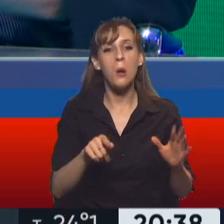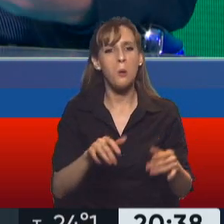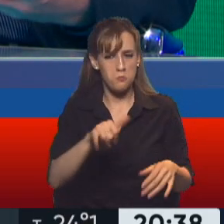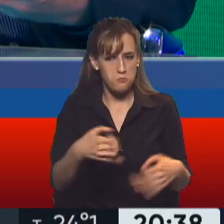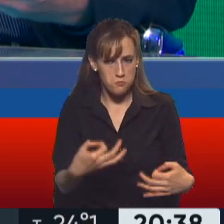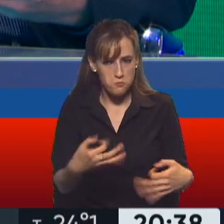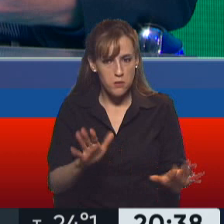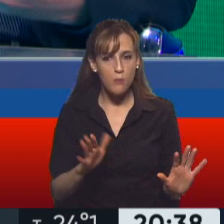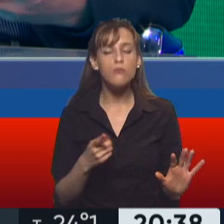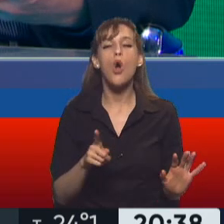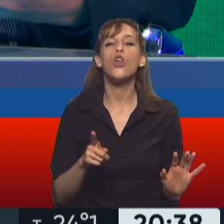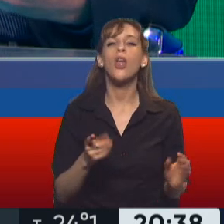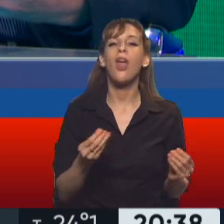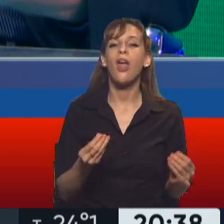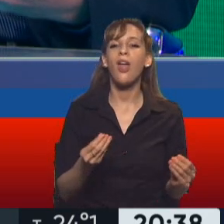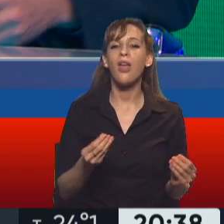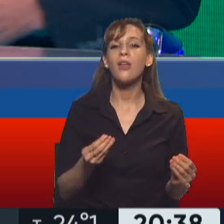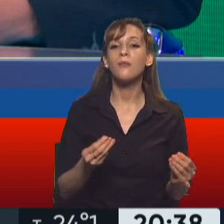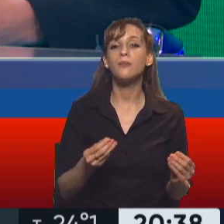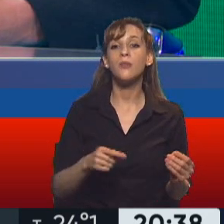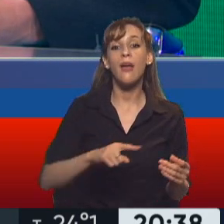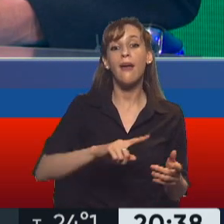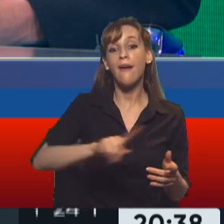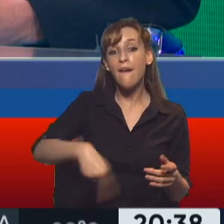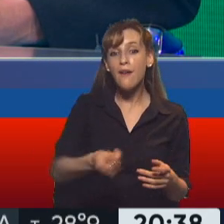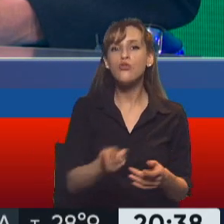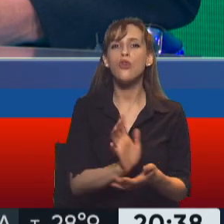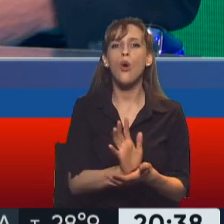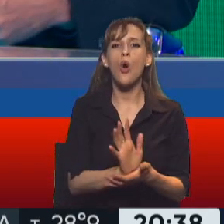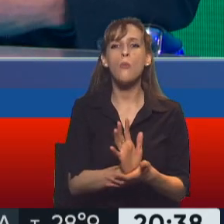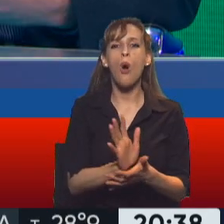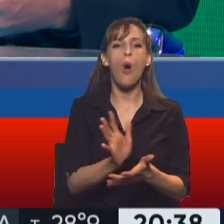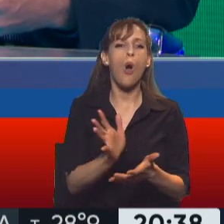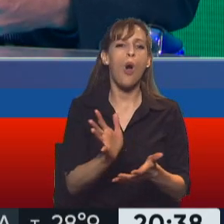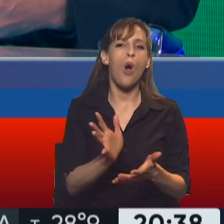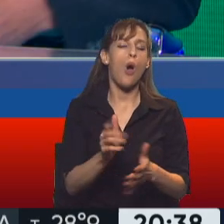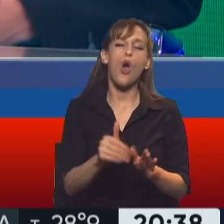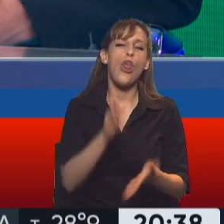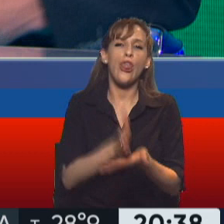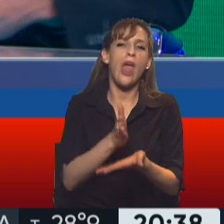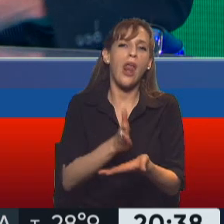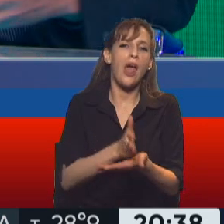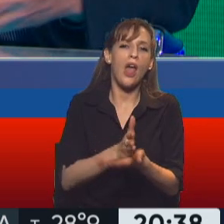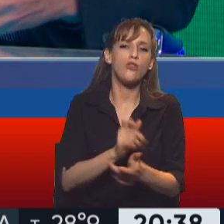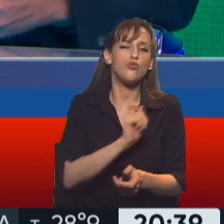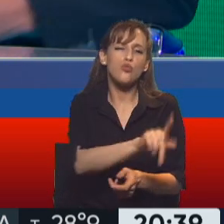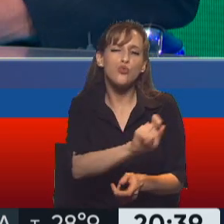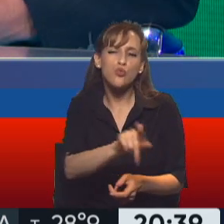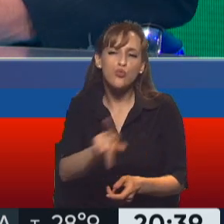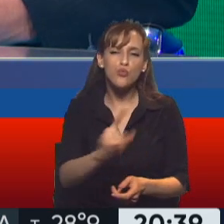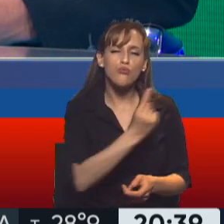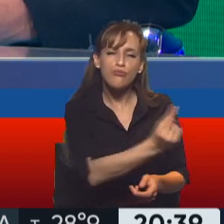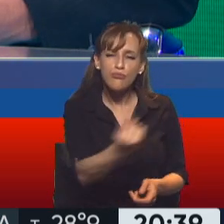porque hacen del individuo el centro de su doctrina, los derechos individuales y la autonomía